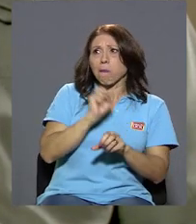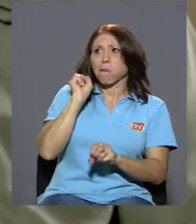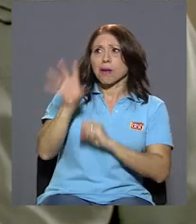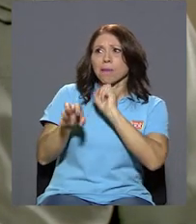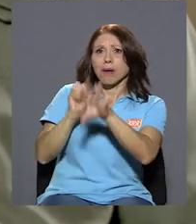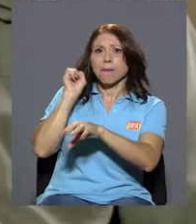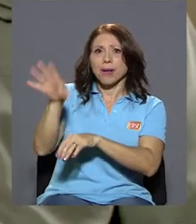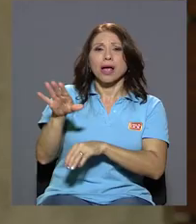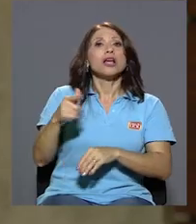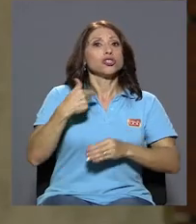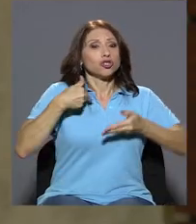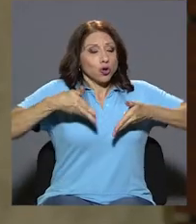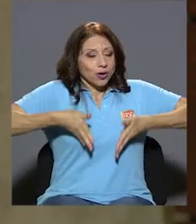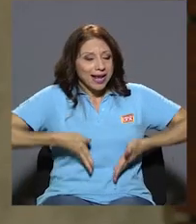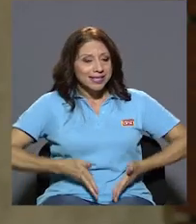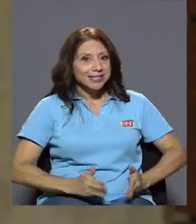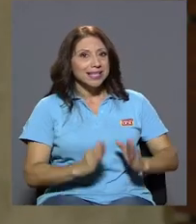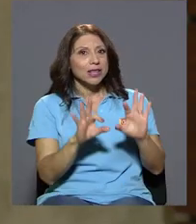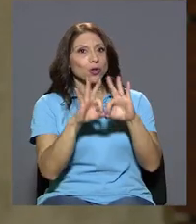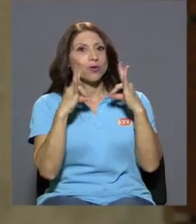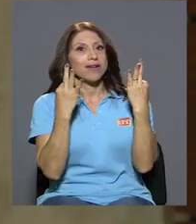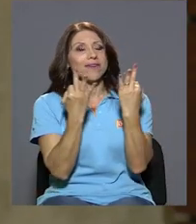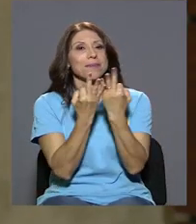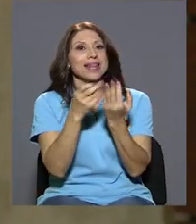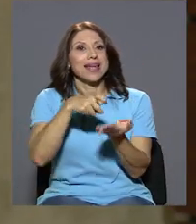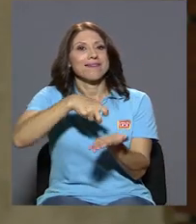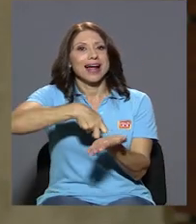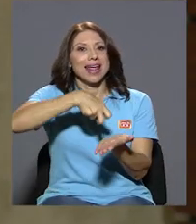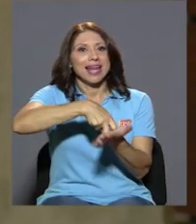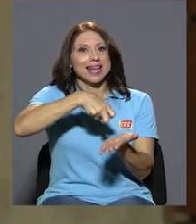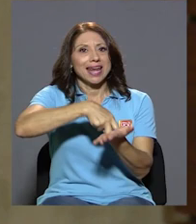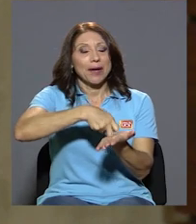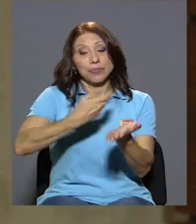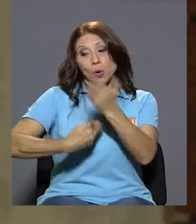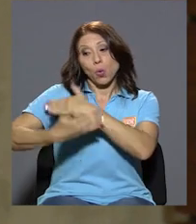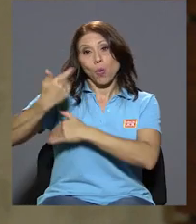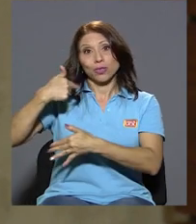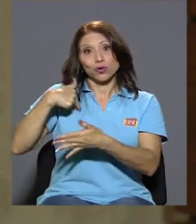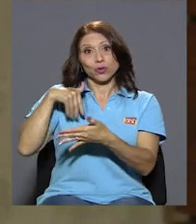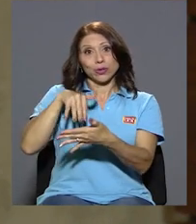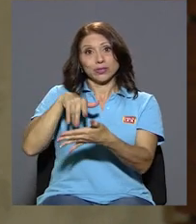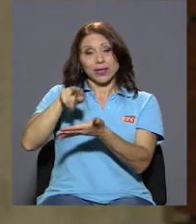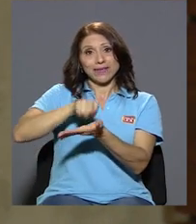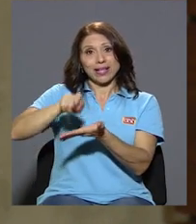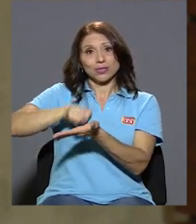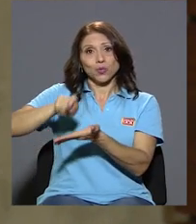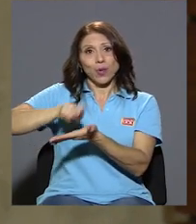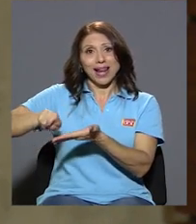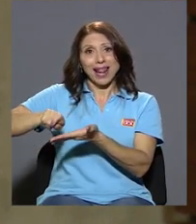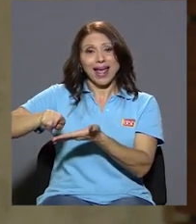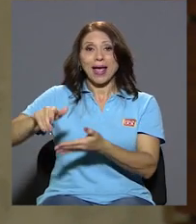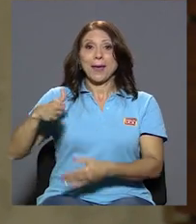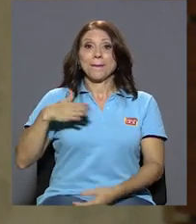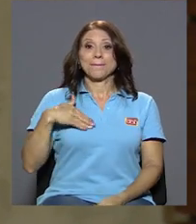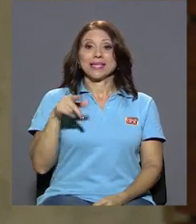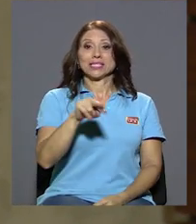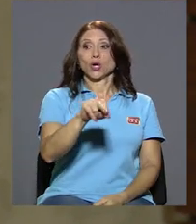yo soy nacido en una familia evangélica y cuando yo estaba en la escuela mis